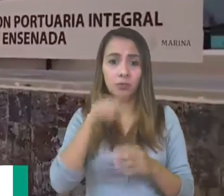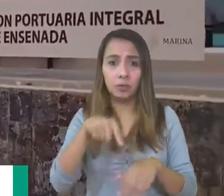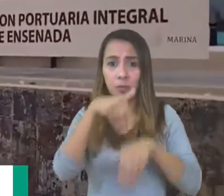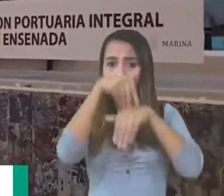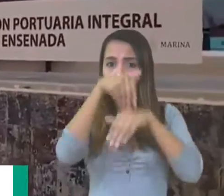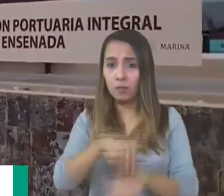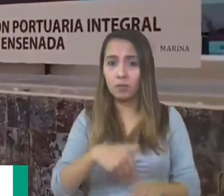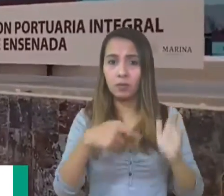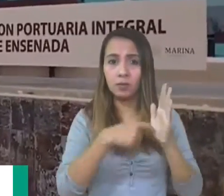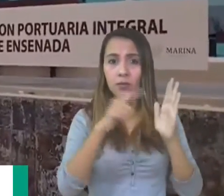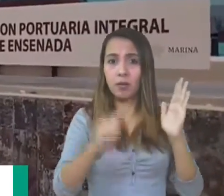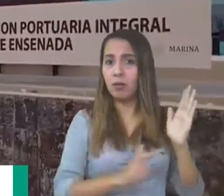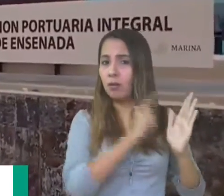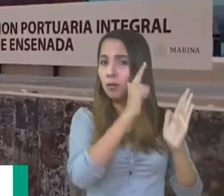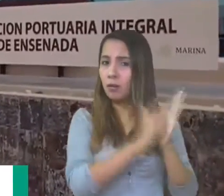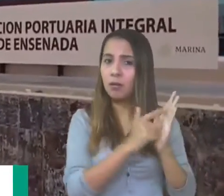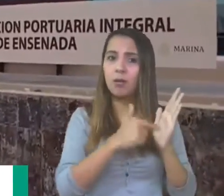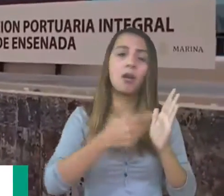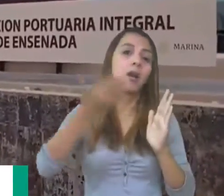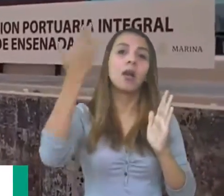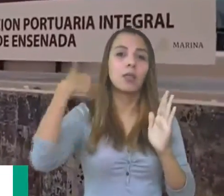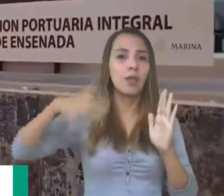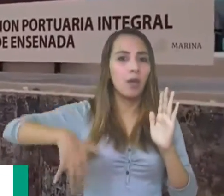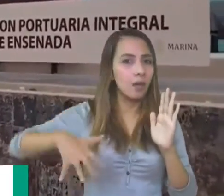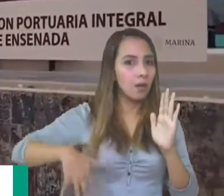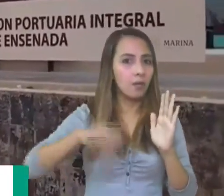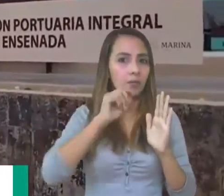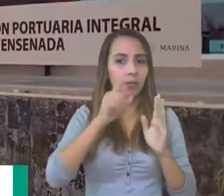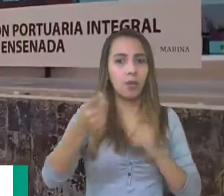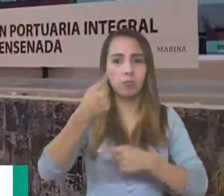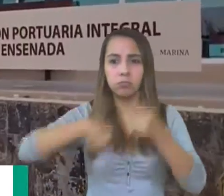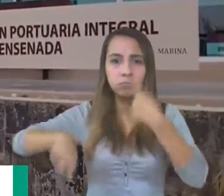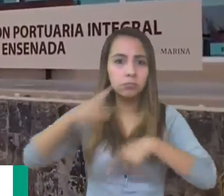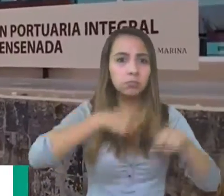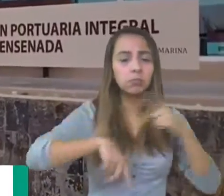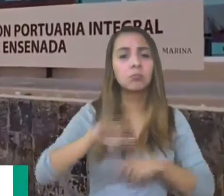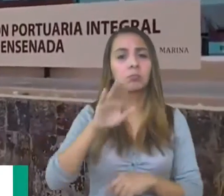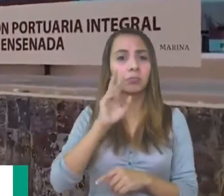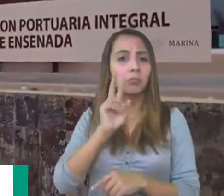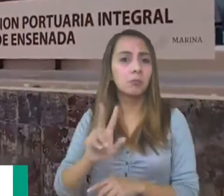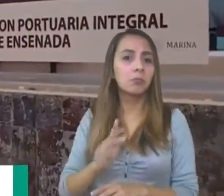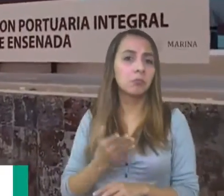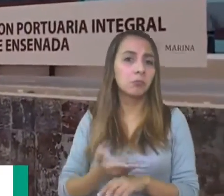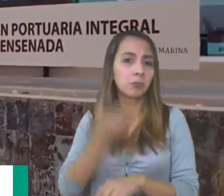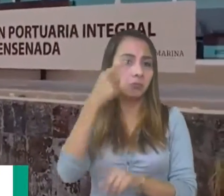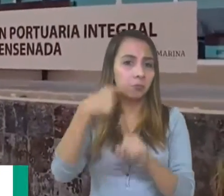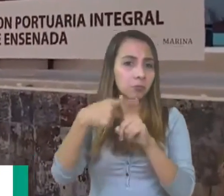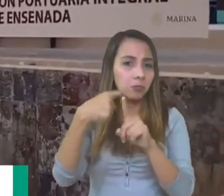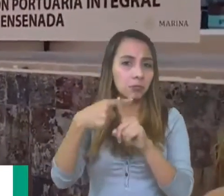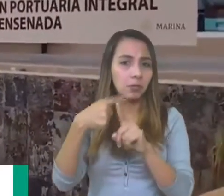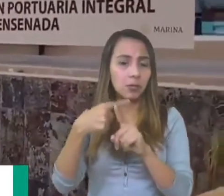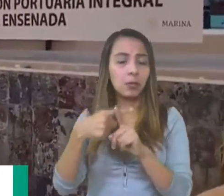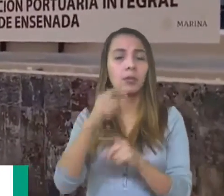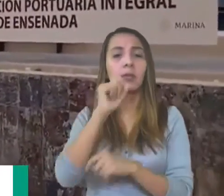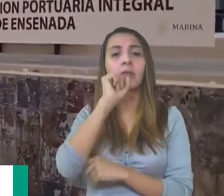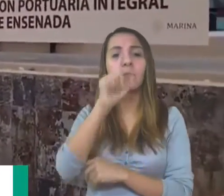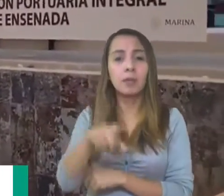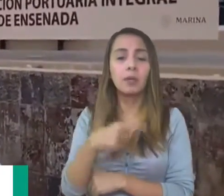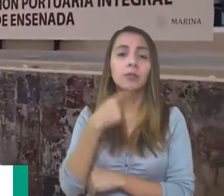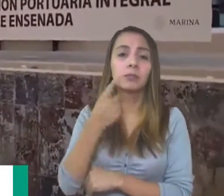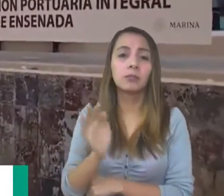la ley se estableció toda la plática que hicimos y resultó muy positiva. También se vio la posibilidad de